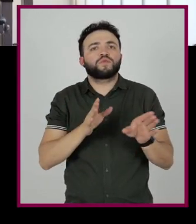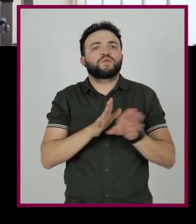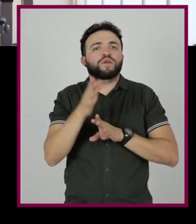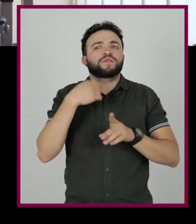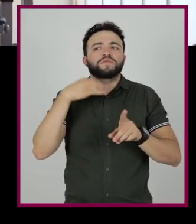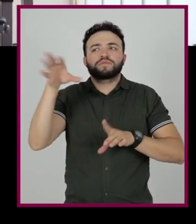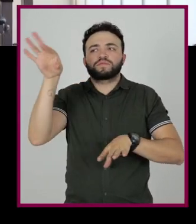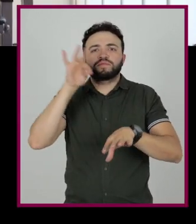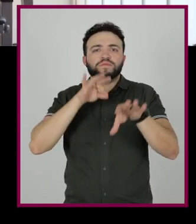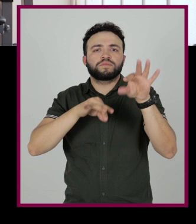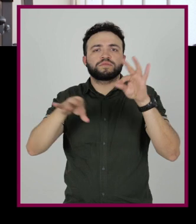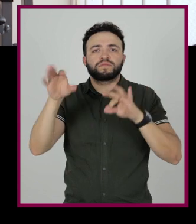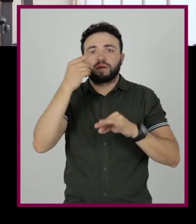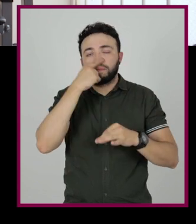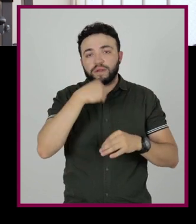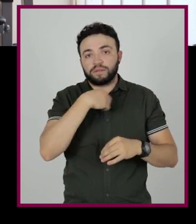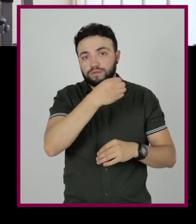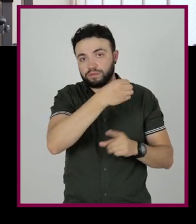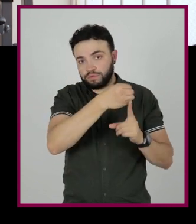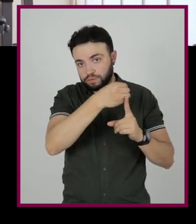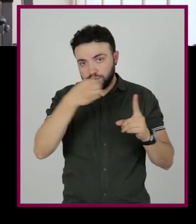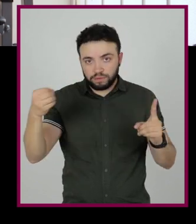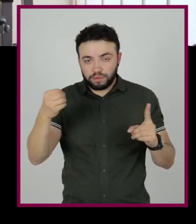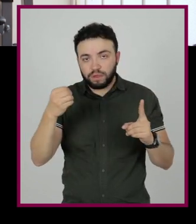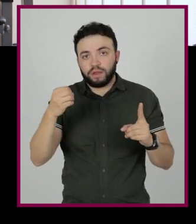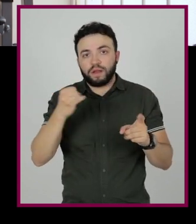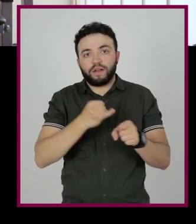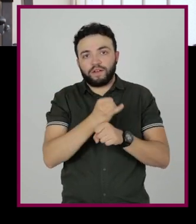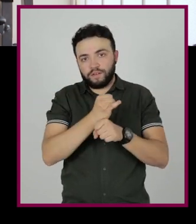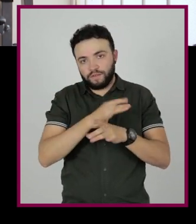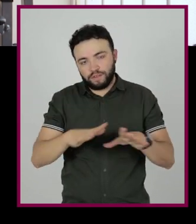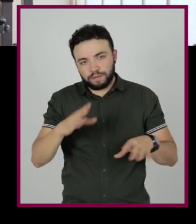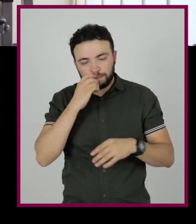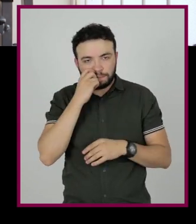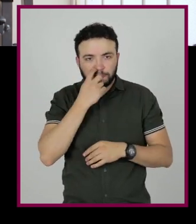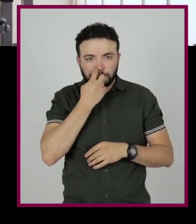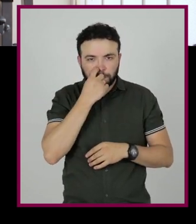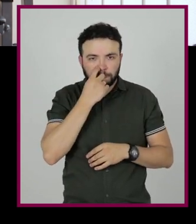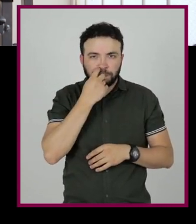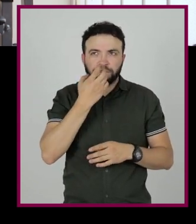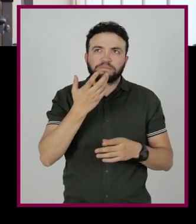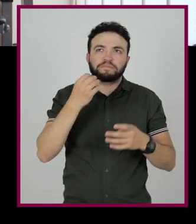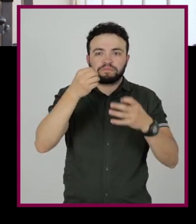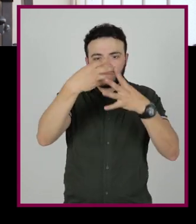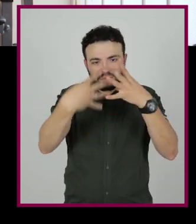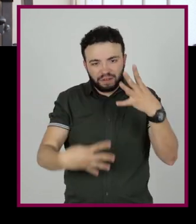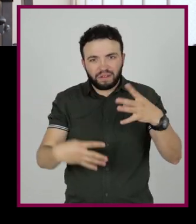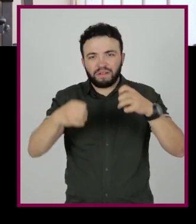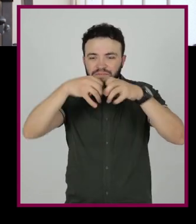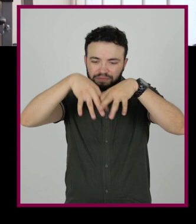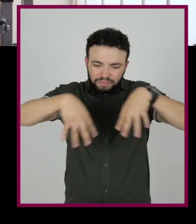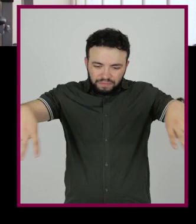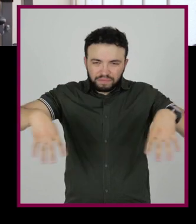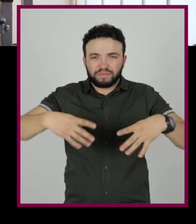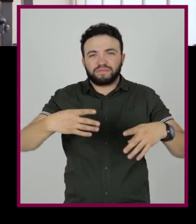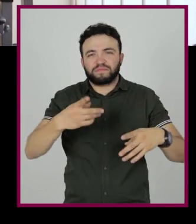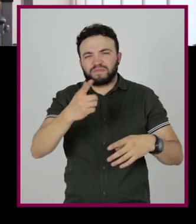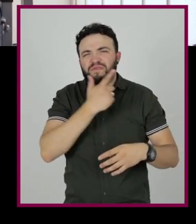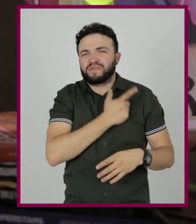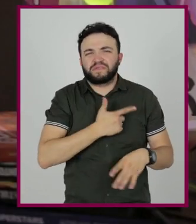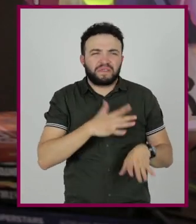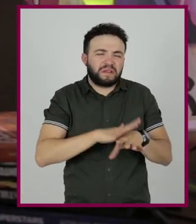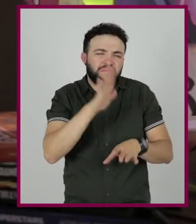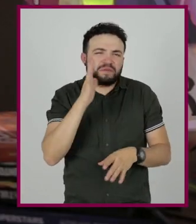qué método podemos usar para organizar la información, como un esquema, redes semánticas o el que ustedes más gusten.